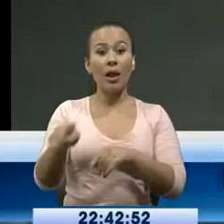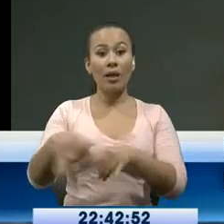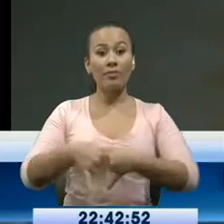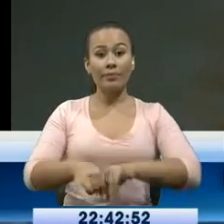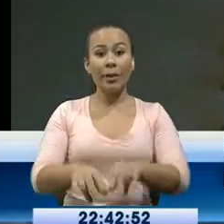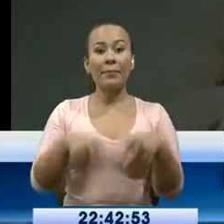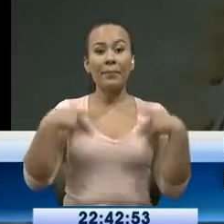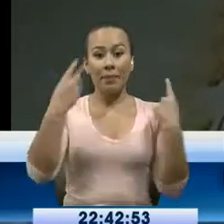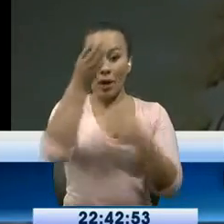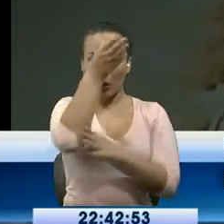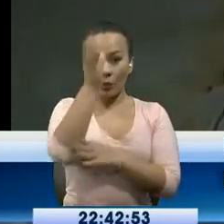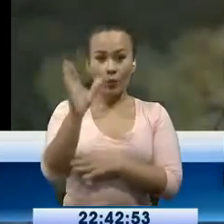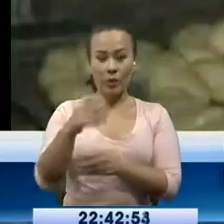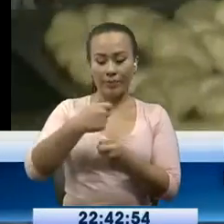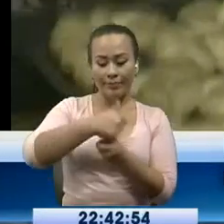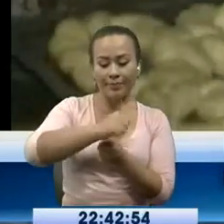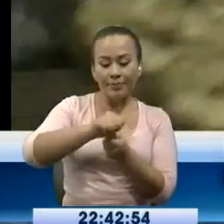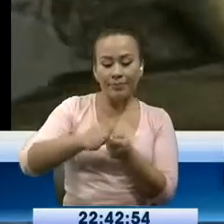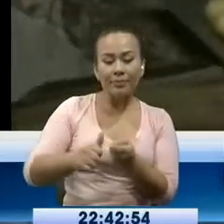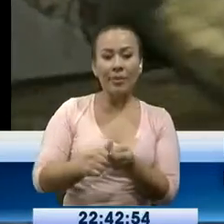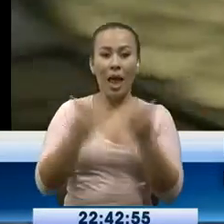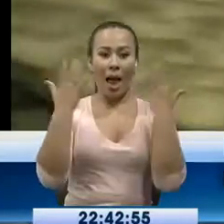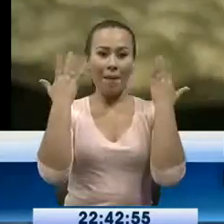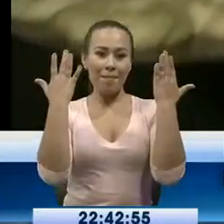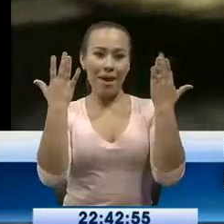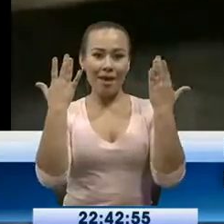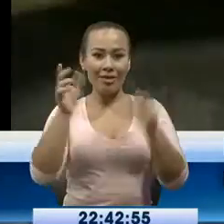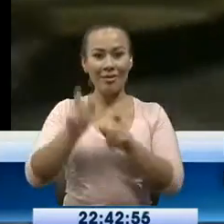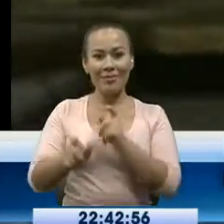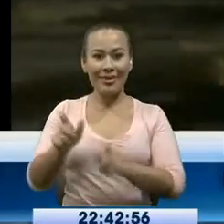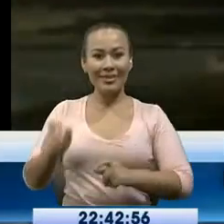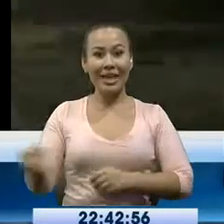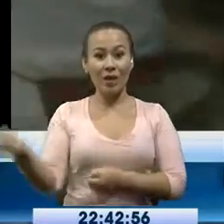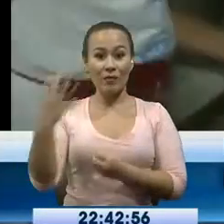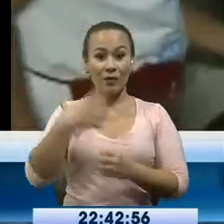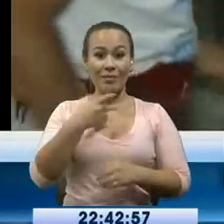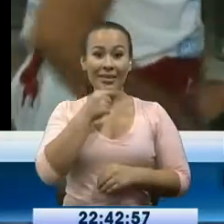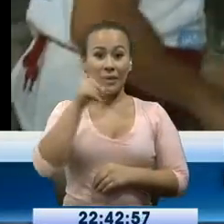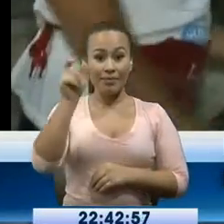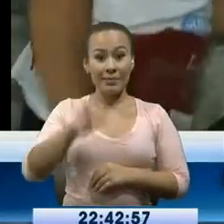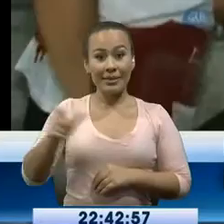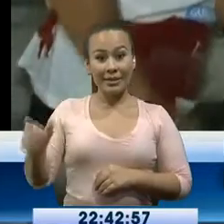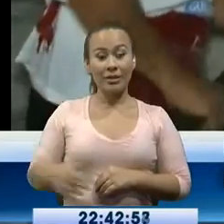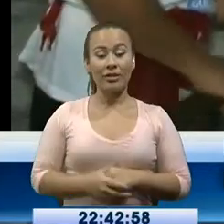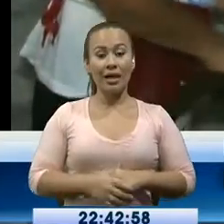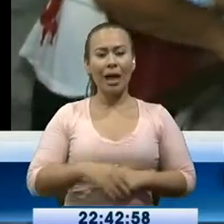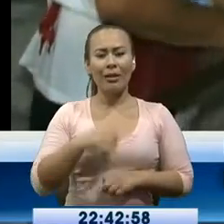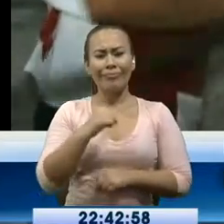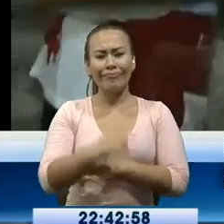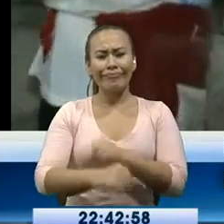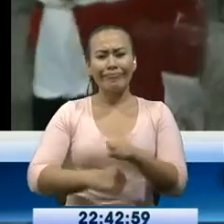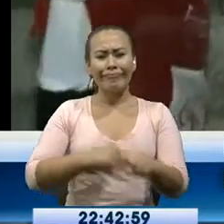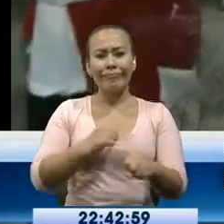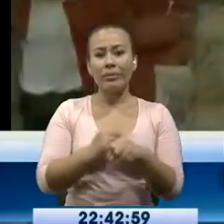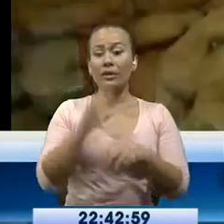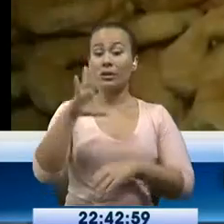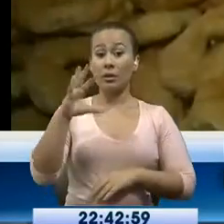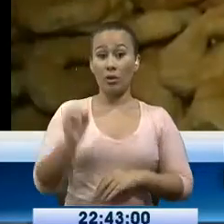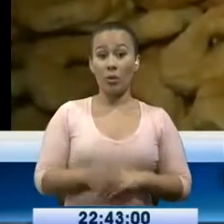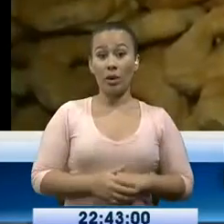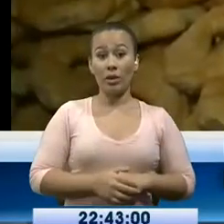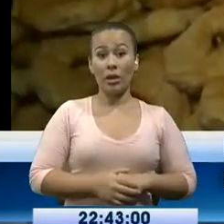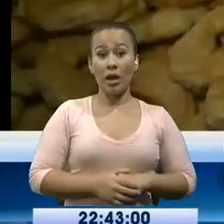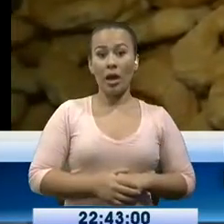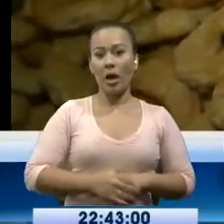mantiene viva la cultura de elaborar el producto a mano. Cuenta uno de los artesanos, quien por más de 50 años no deja morir